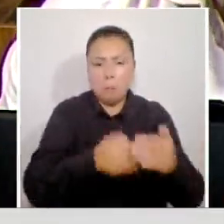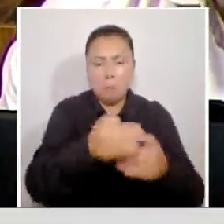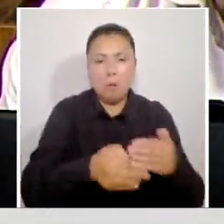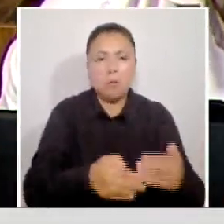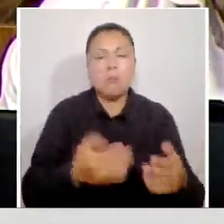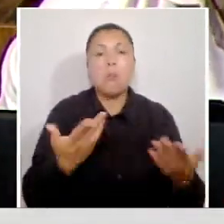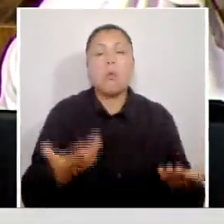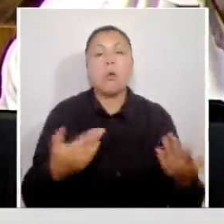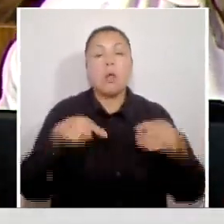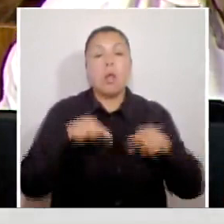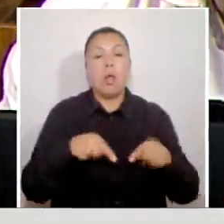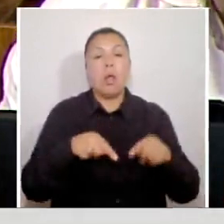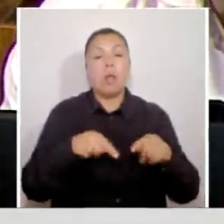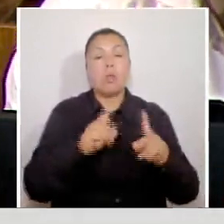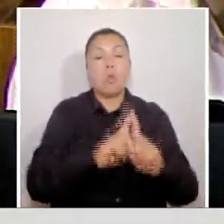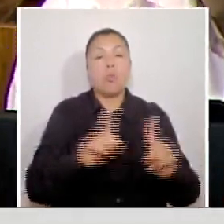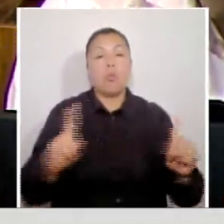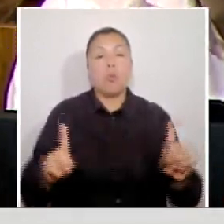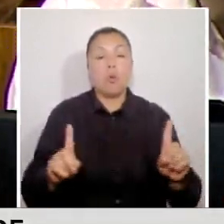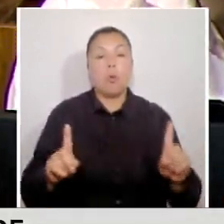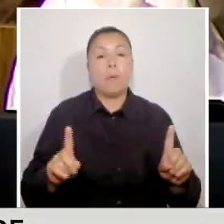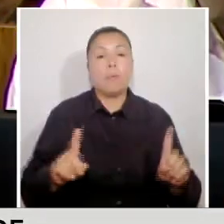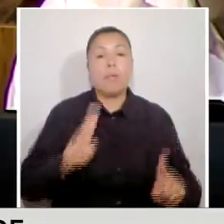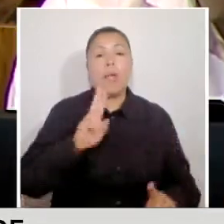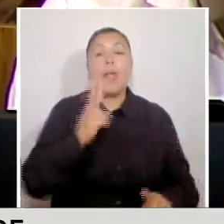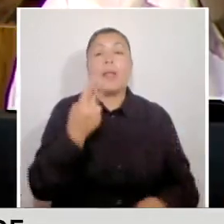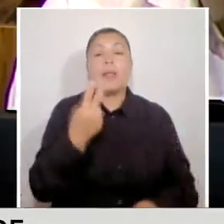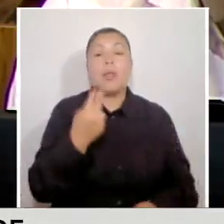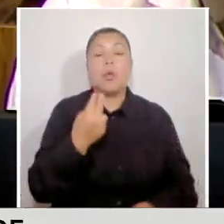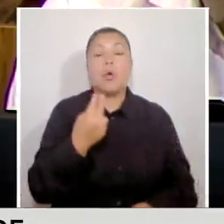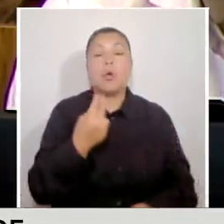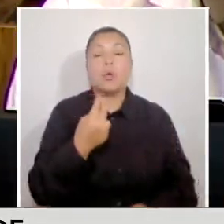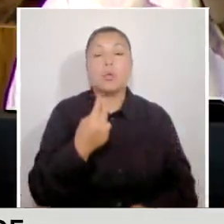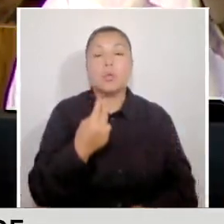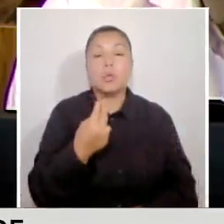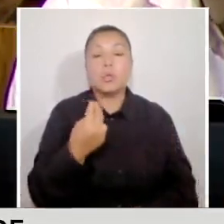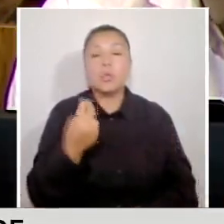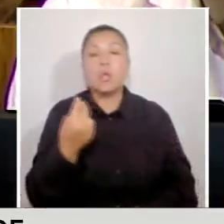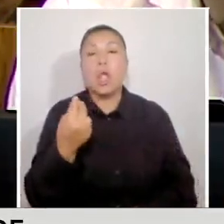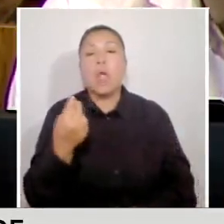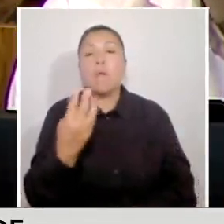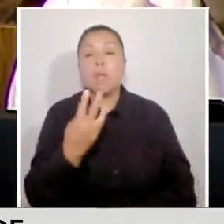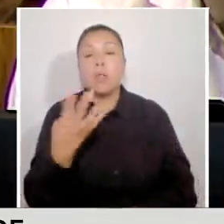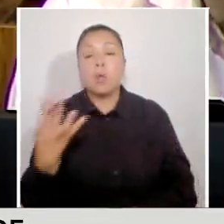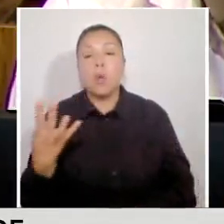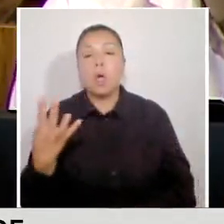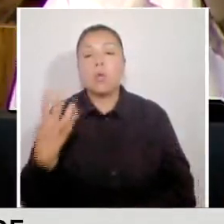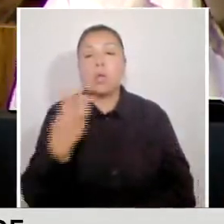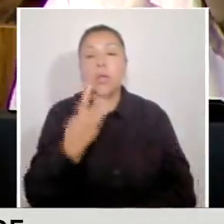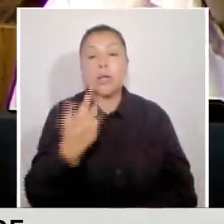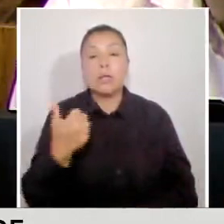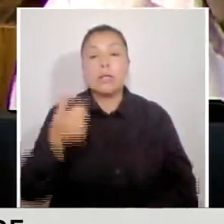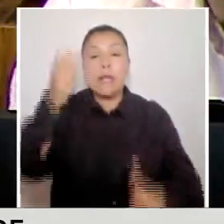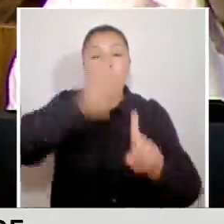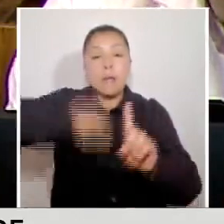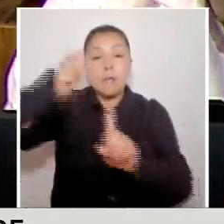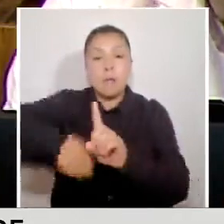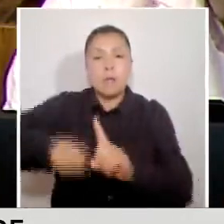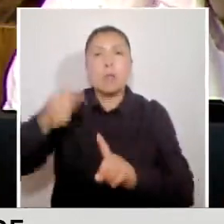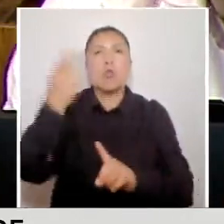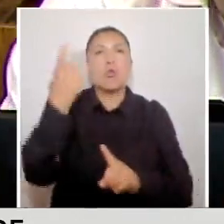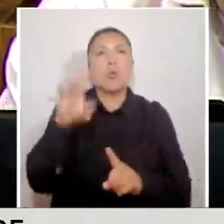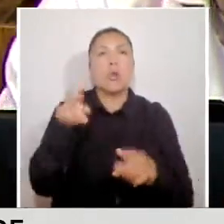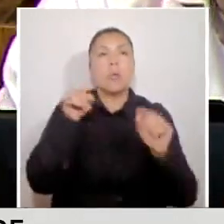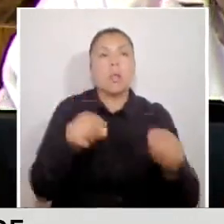estableció un periodo de vacancia legal de 12 24 y 36 meses no solo eso no solo eso